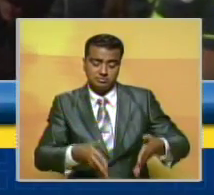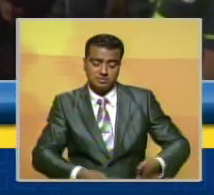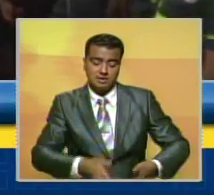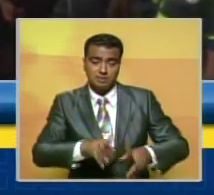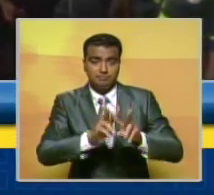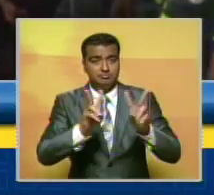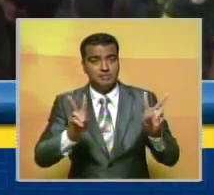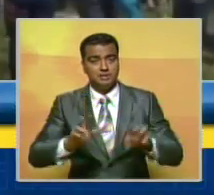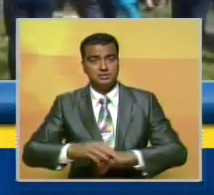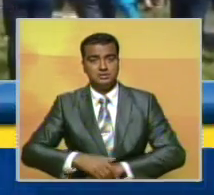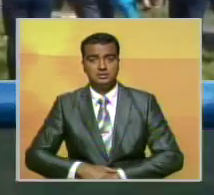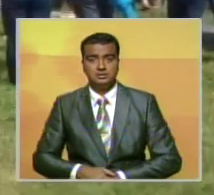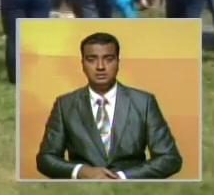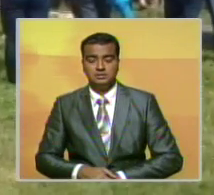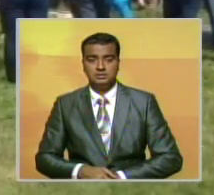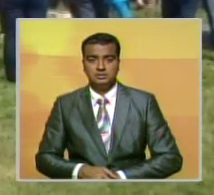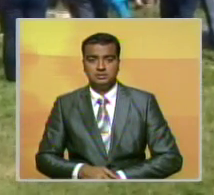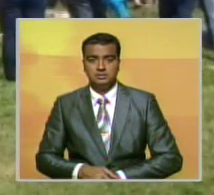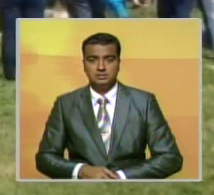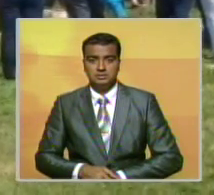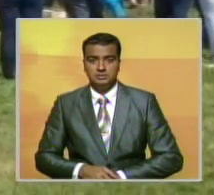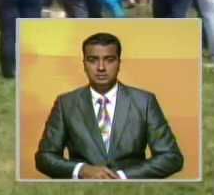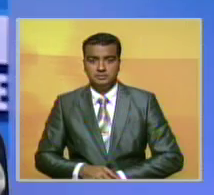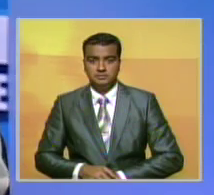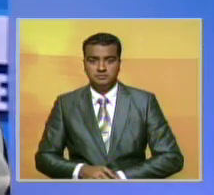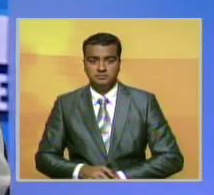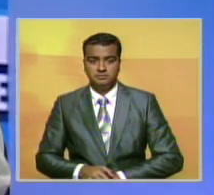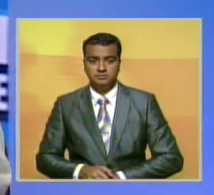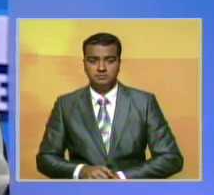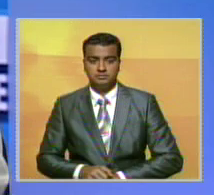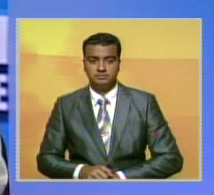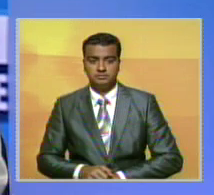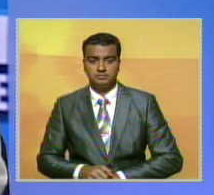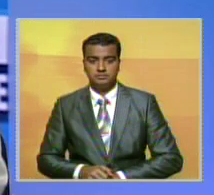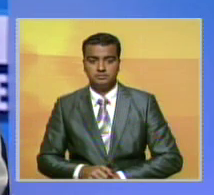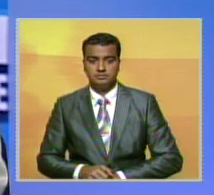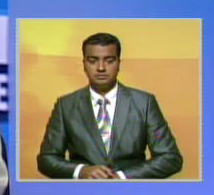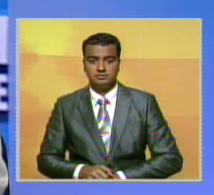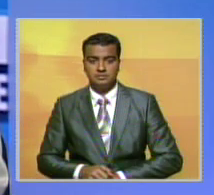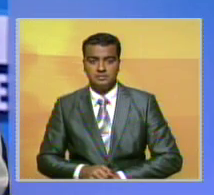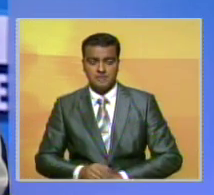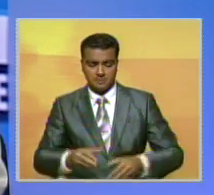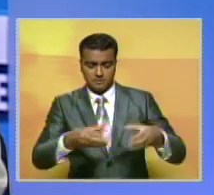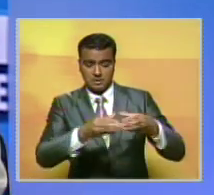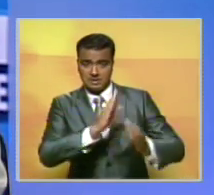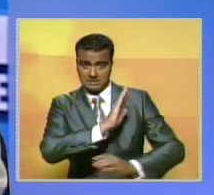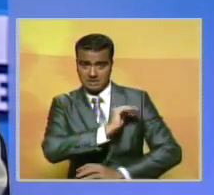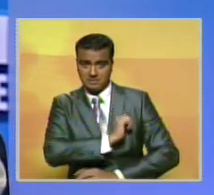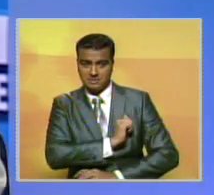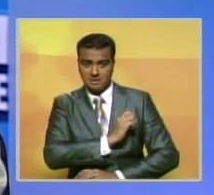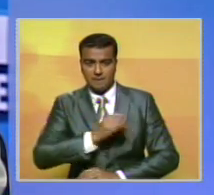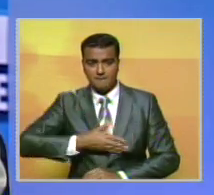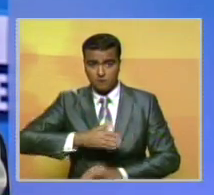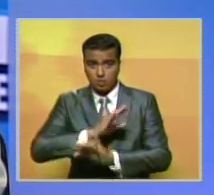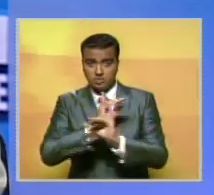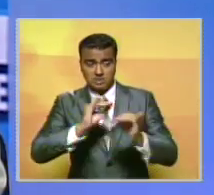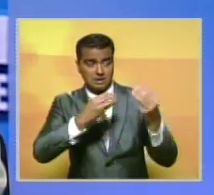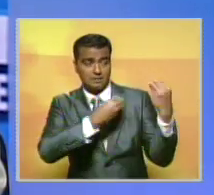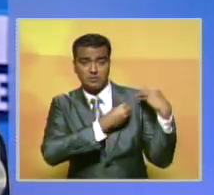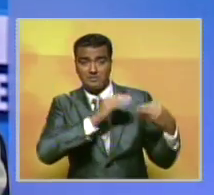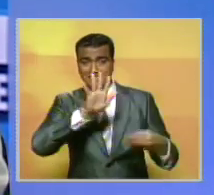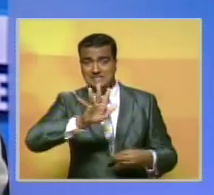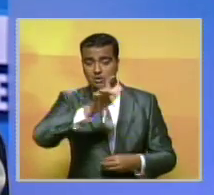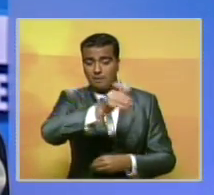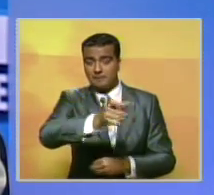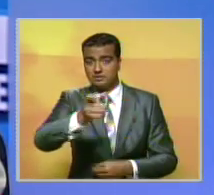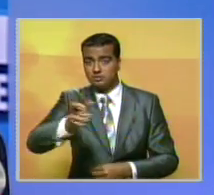dieron cristiana sepultura y el último adiós. La División contra Homicidios del CICPC logró identificar a los 5